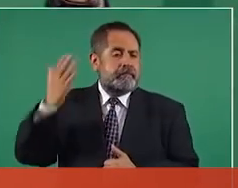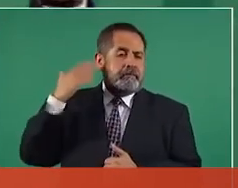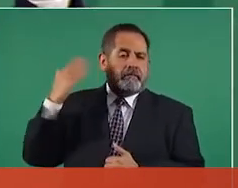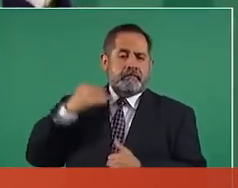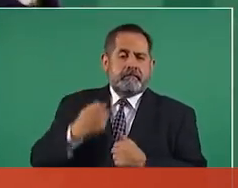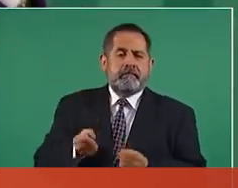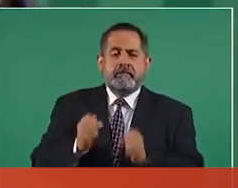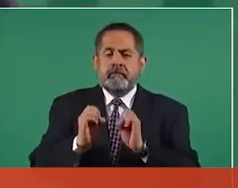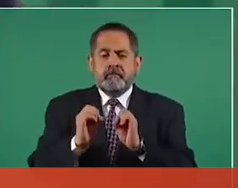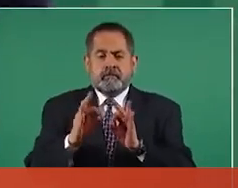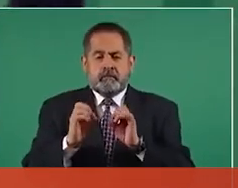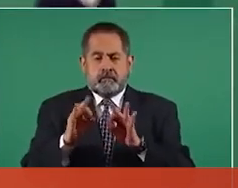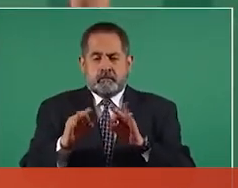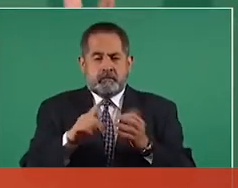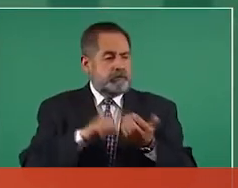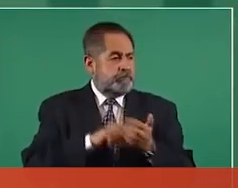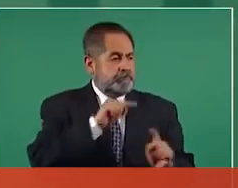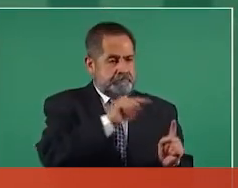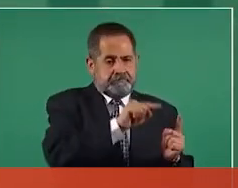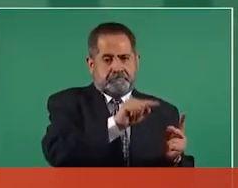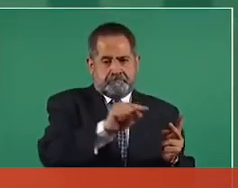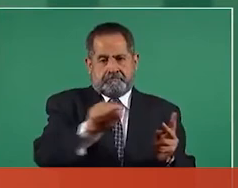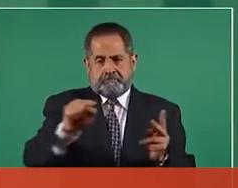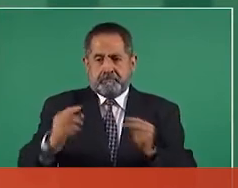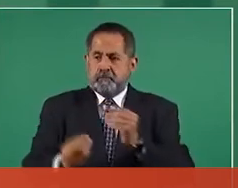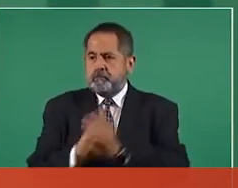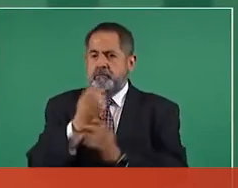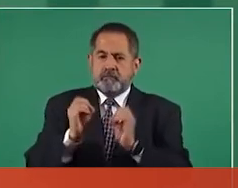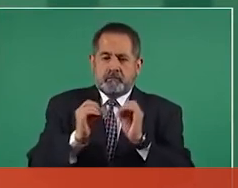existían, aparatos burocráticos,